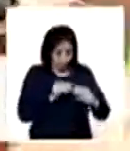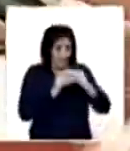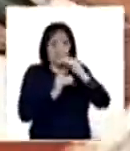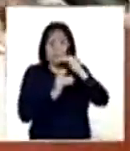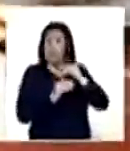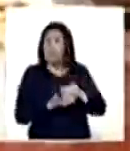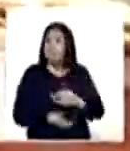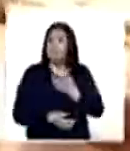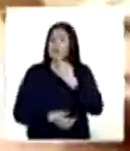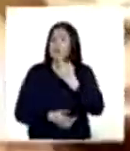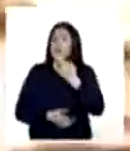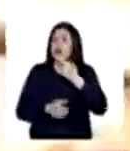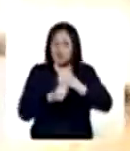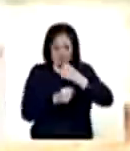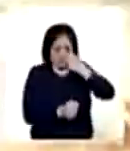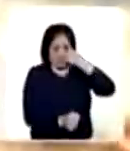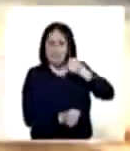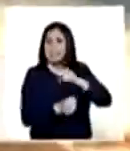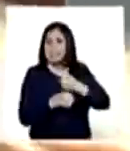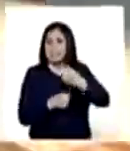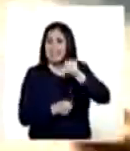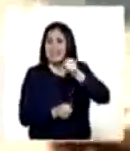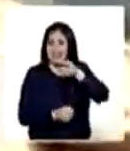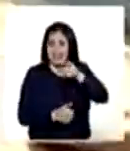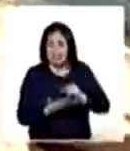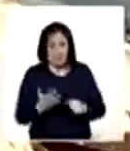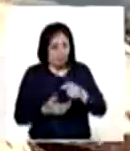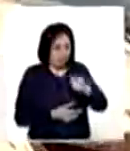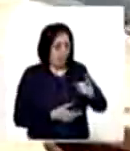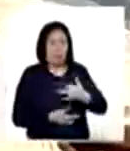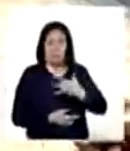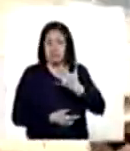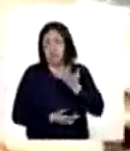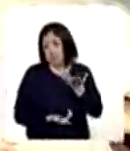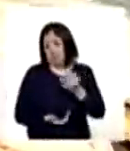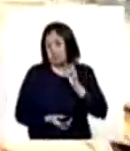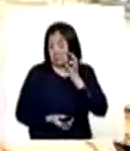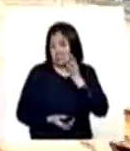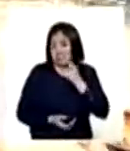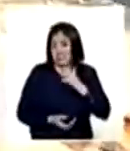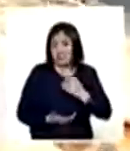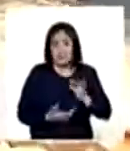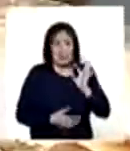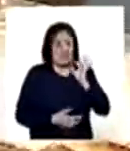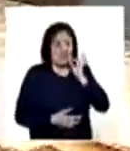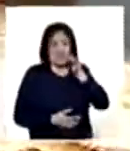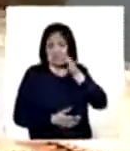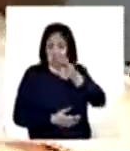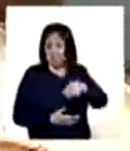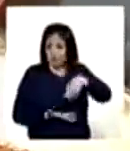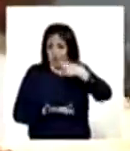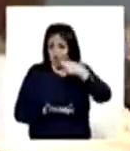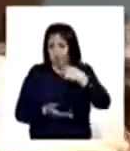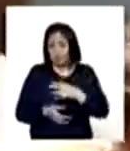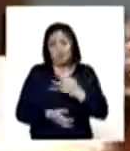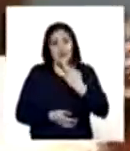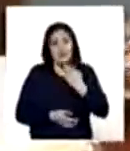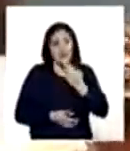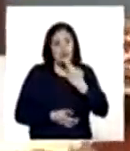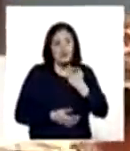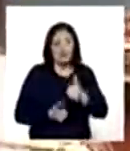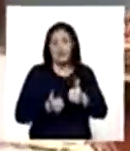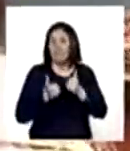caña tradicionales del Valle de Tajo para que puedan disfrutar de una rica comida y un delicioso postre